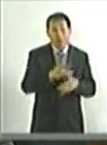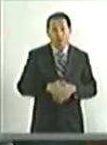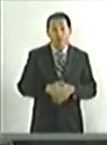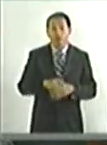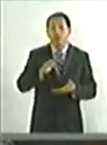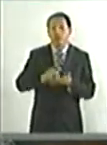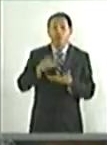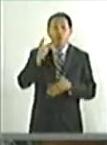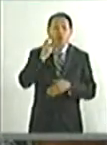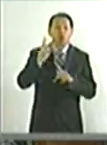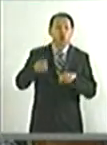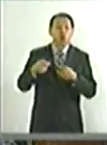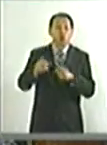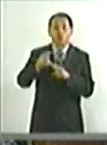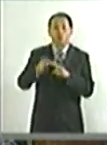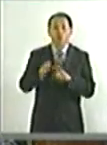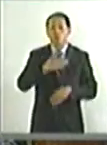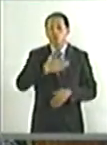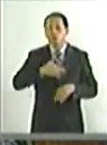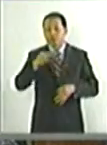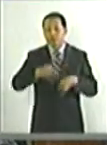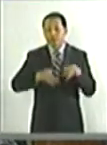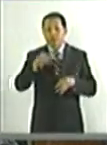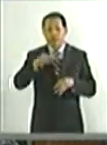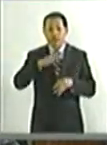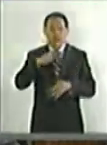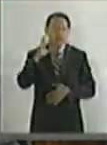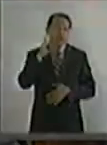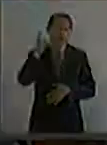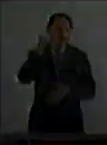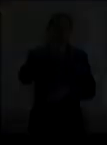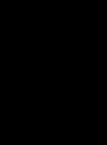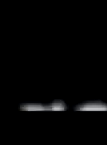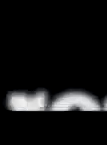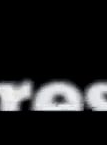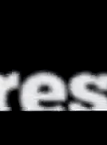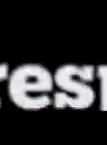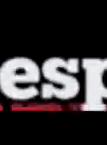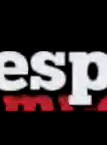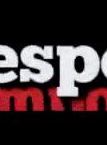diputado Cabrera, y túnese a la Comisión de Justicia de la Cámara de los Diputados.